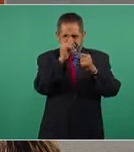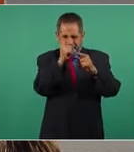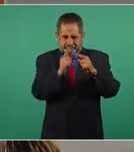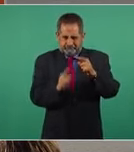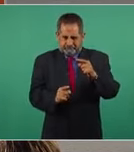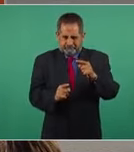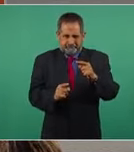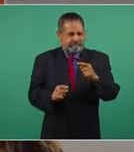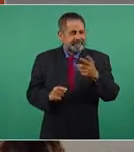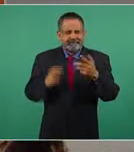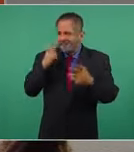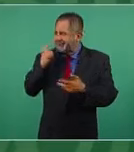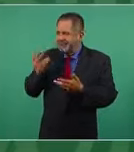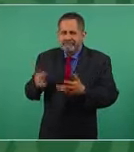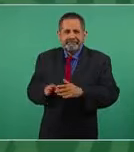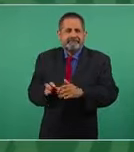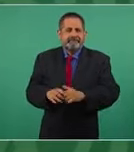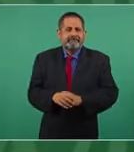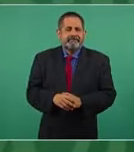¿No la encuentran?